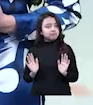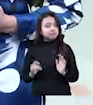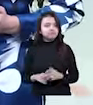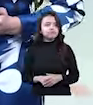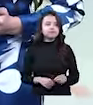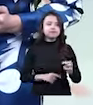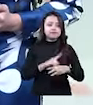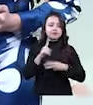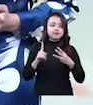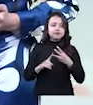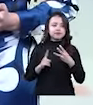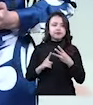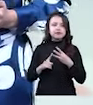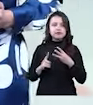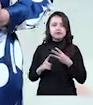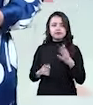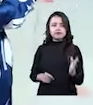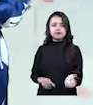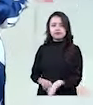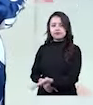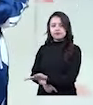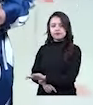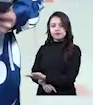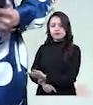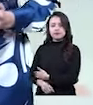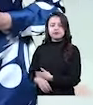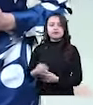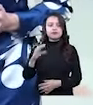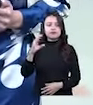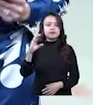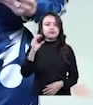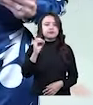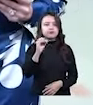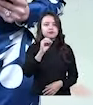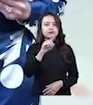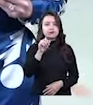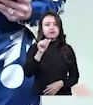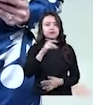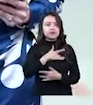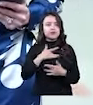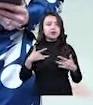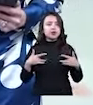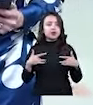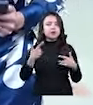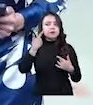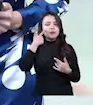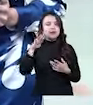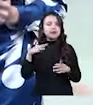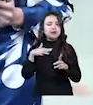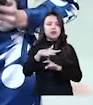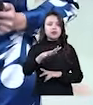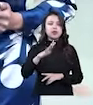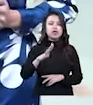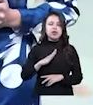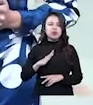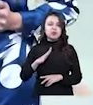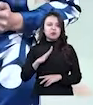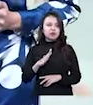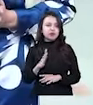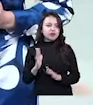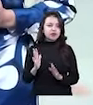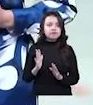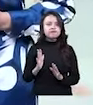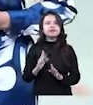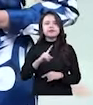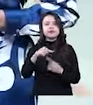Y la última denuncia que hizo y por supuesto la que al parecer generó incomodidad fue la denuncia en contra de